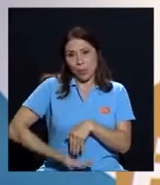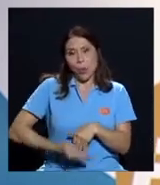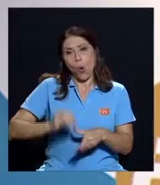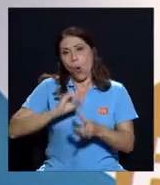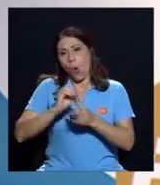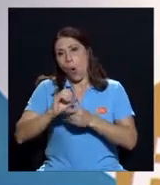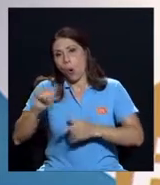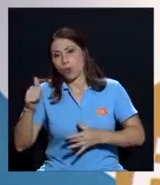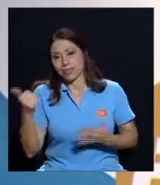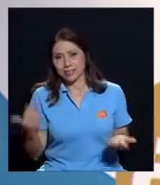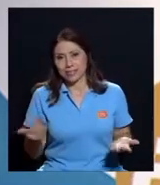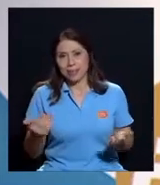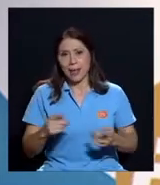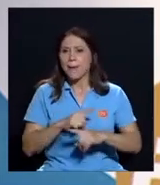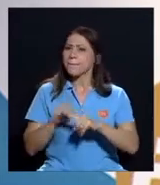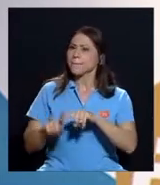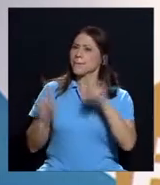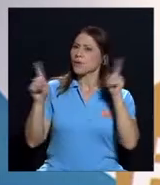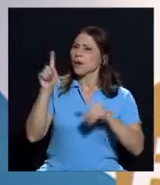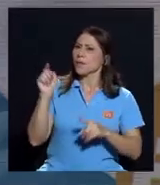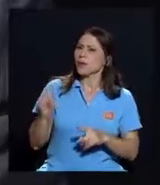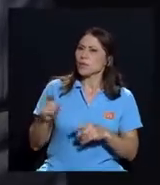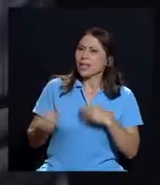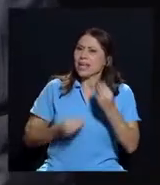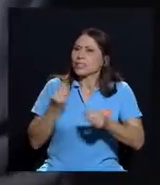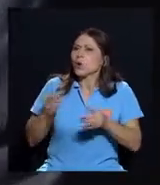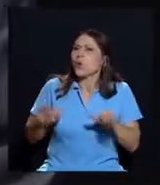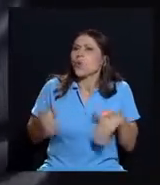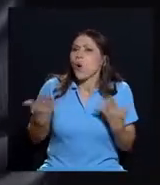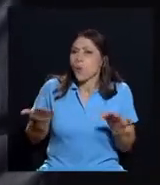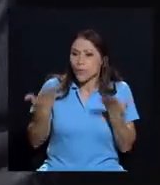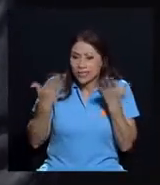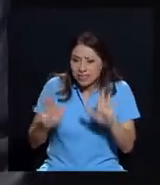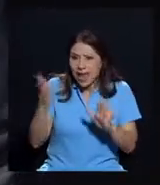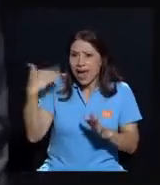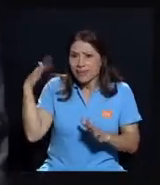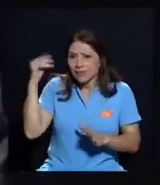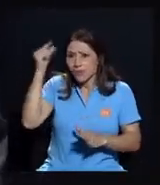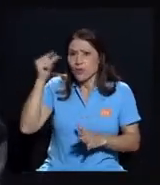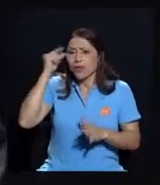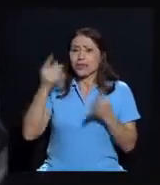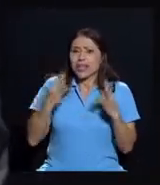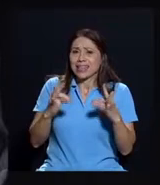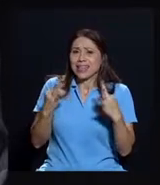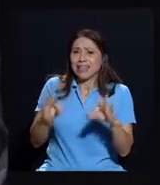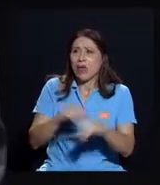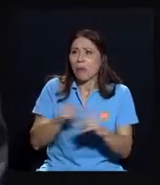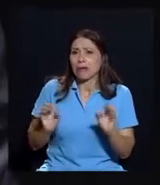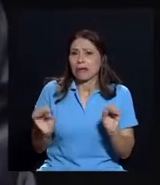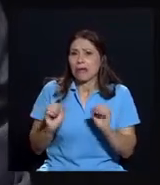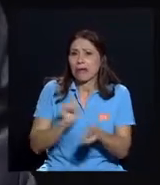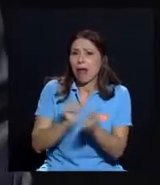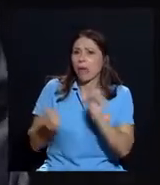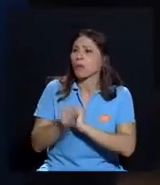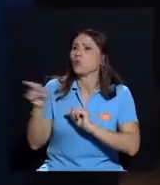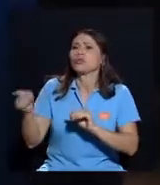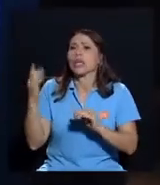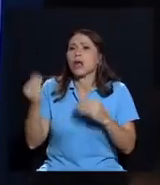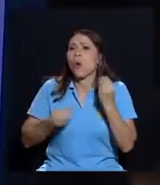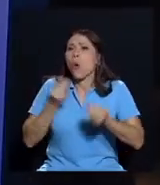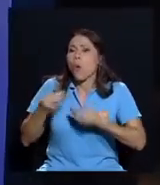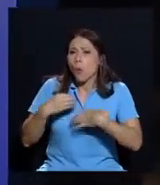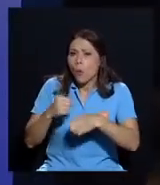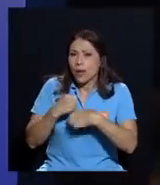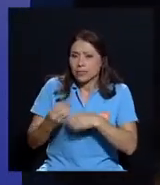pero vamos a entrar ahí como entrar porque ya el gobierno lo ha intentado bueno mueven la aguja como es porque usted vamos a ver algo importante